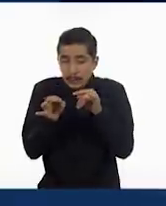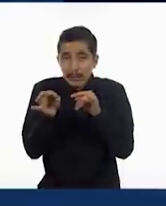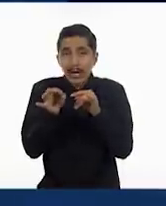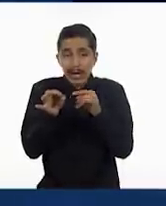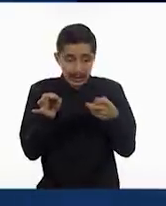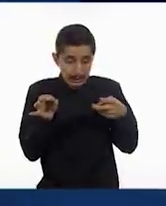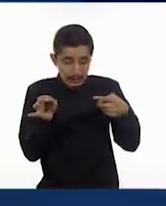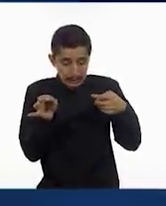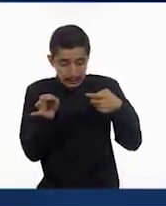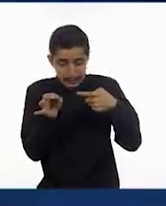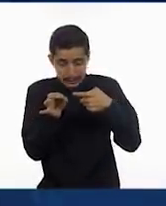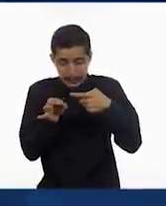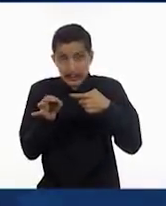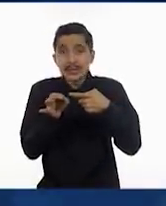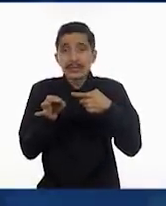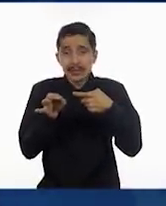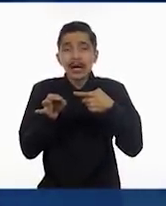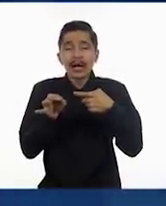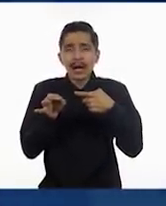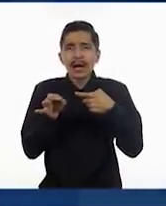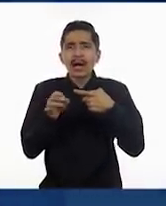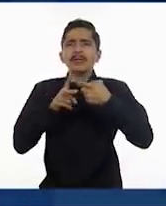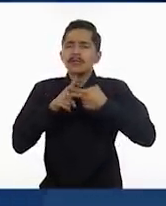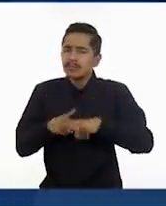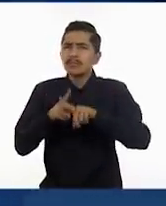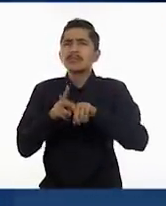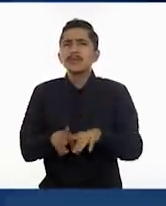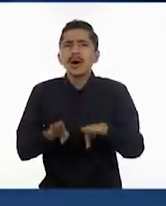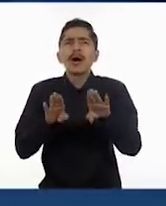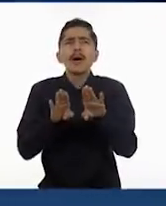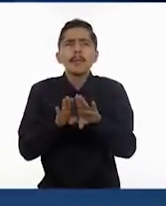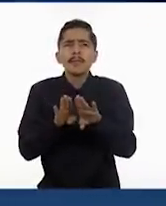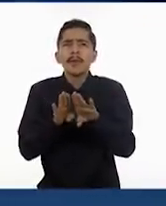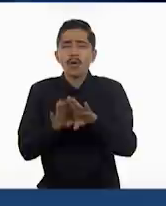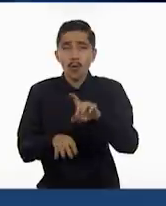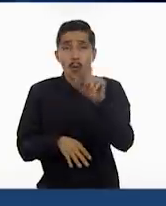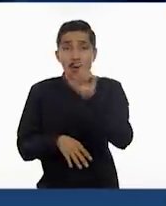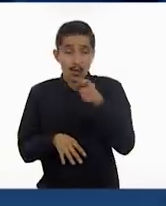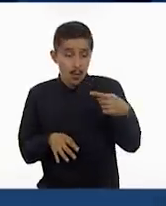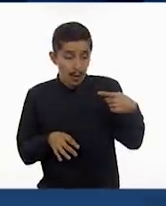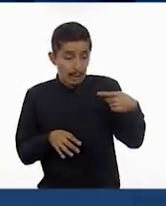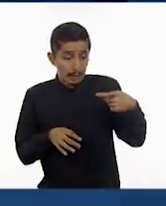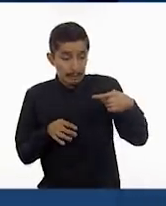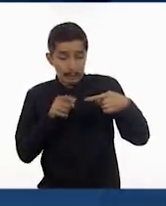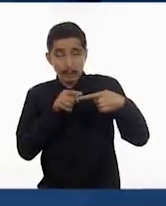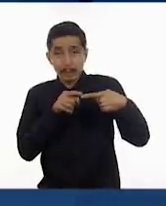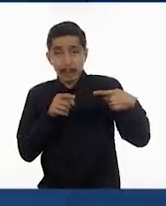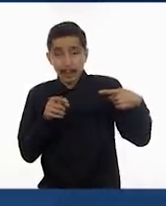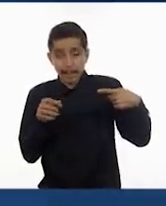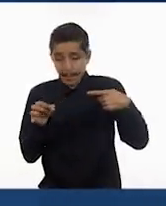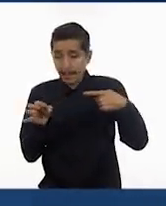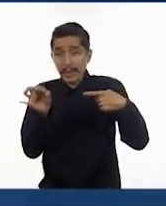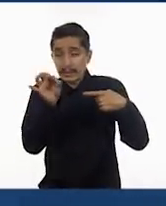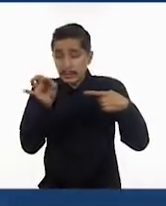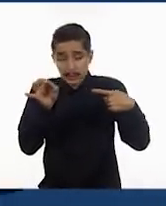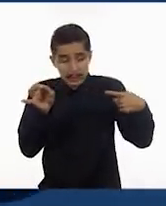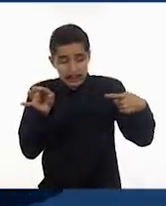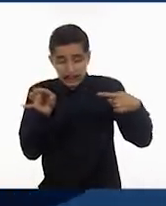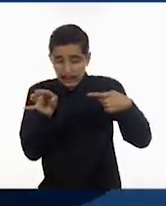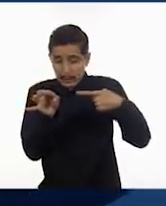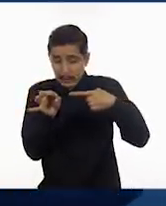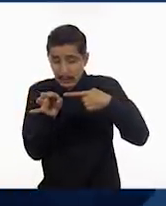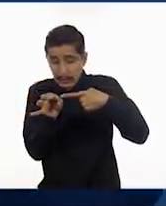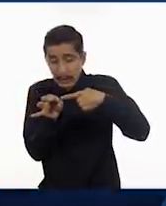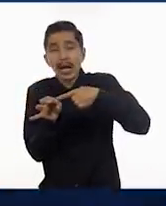cabo y que inician al momento en que el espermatozoide se une con el óvulo, con